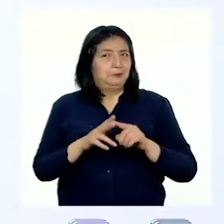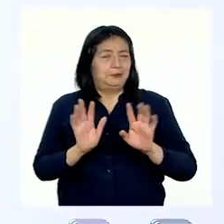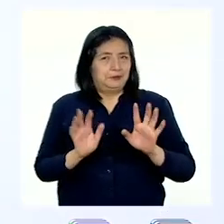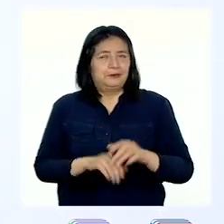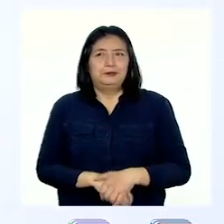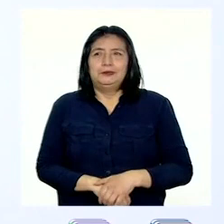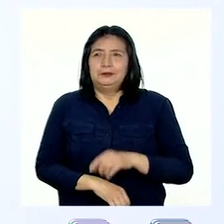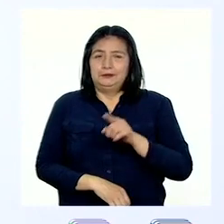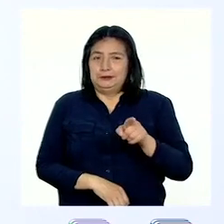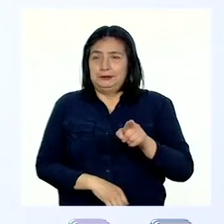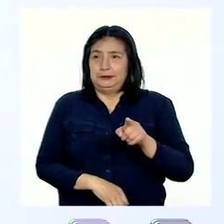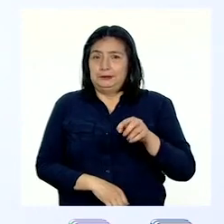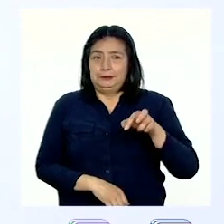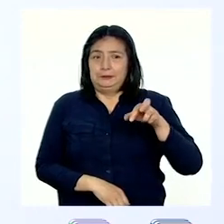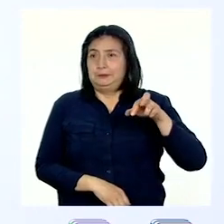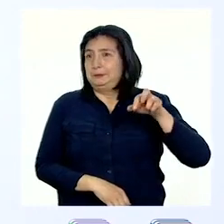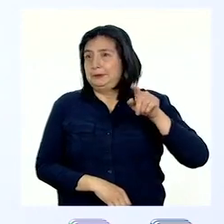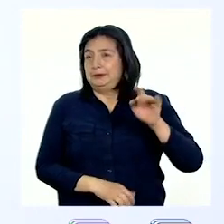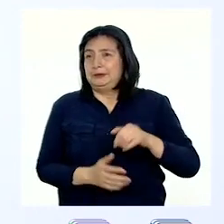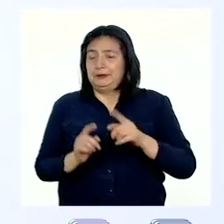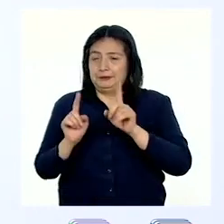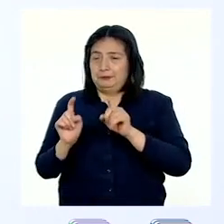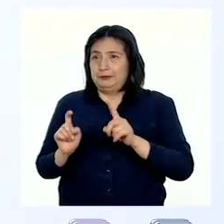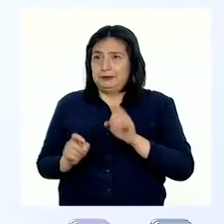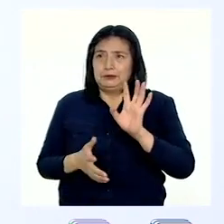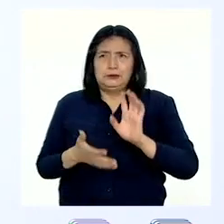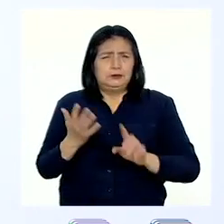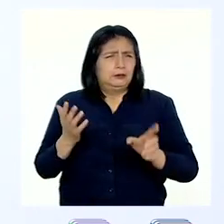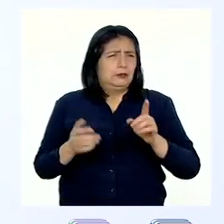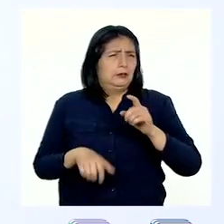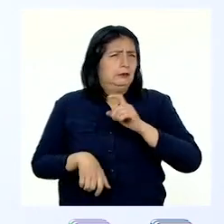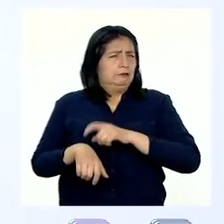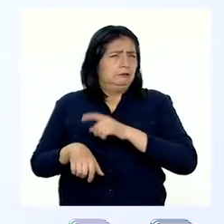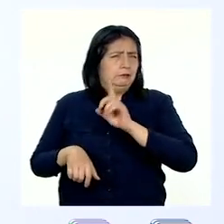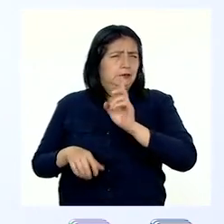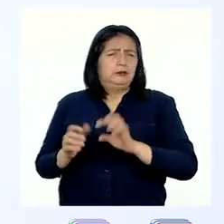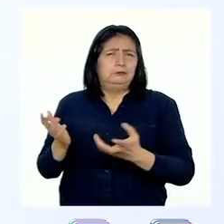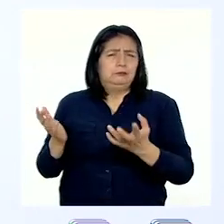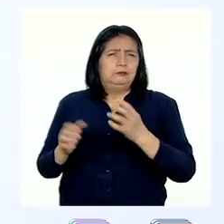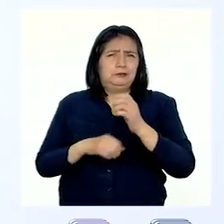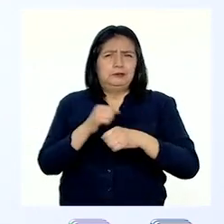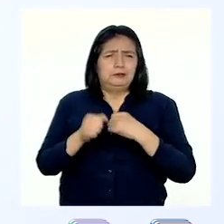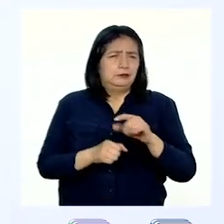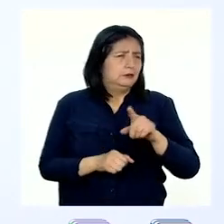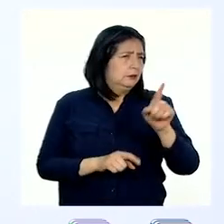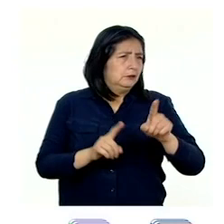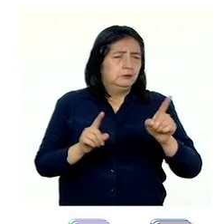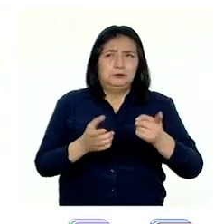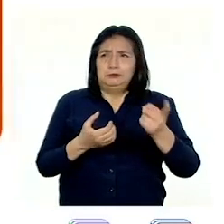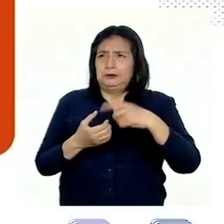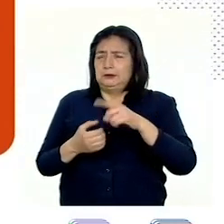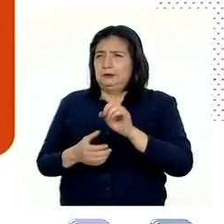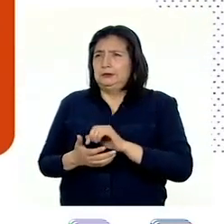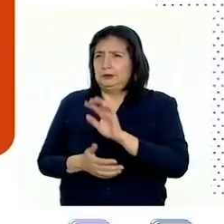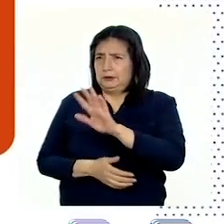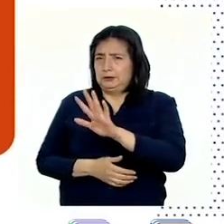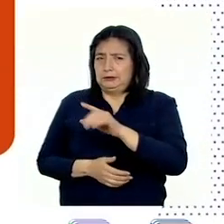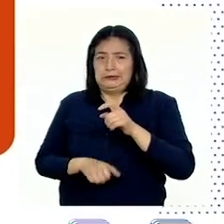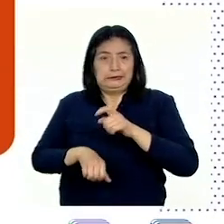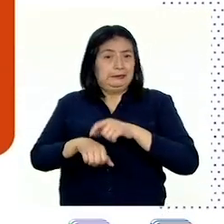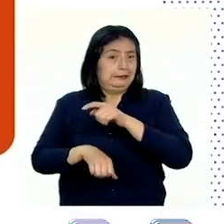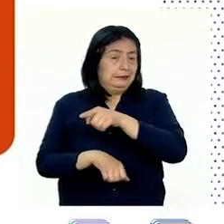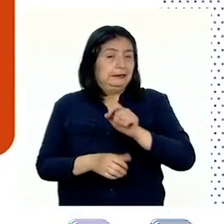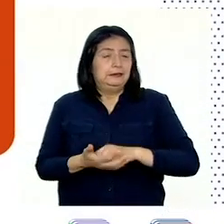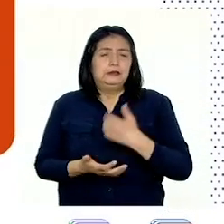Empecemos. Patricia, la pregunta se refiere a ciertos periodos del año. ¿Alguien más quiere participar? En esos